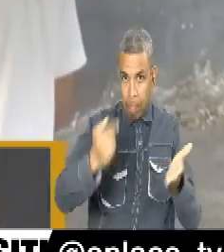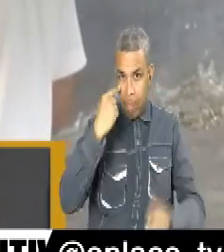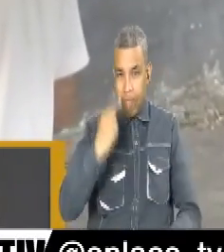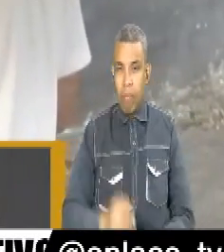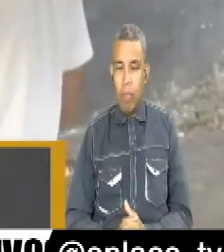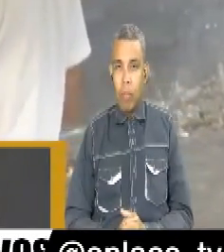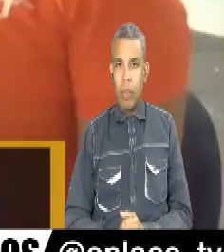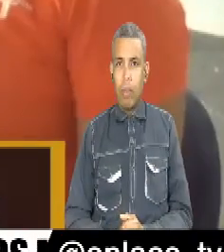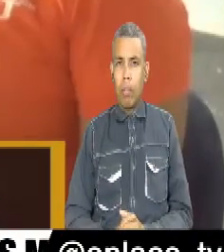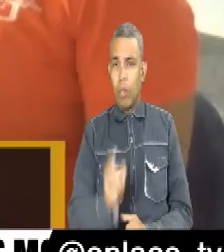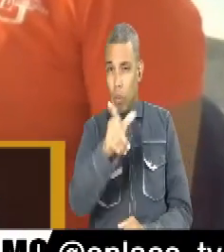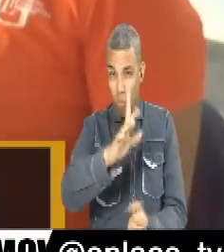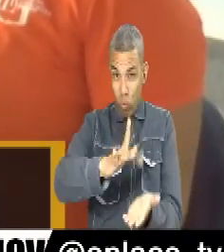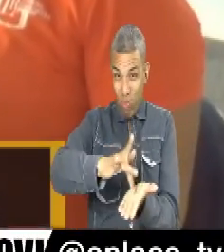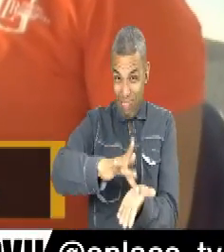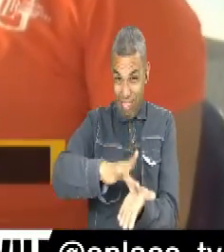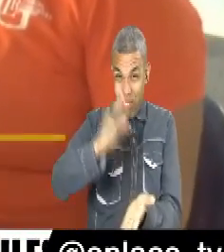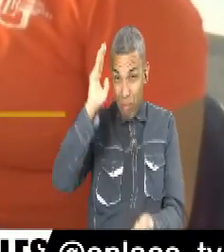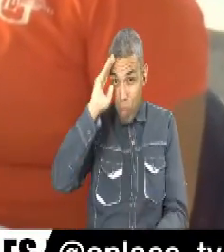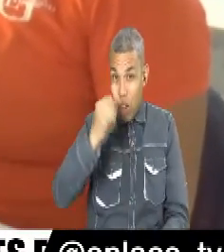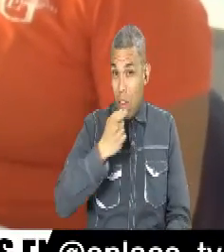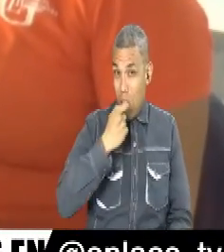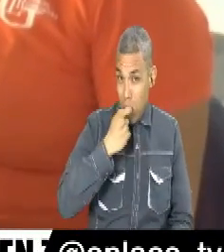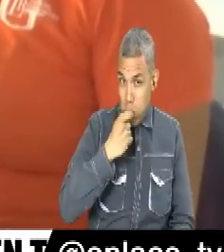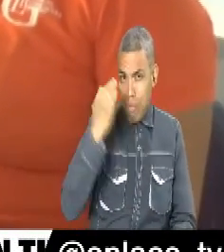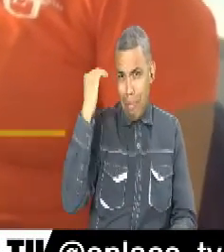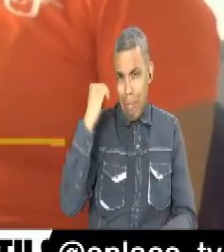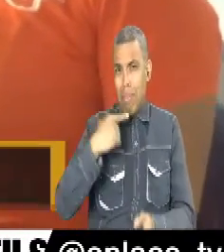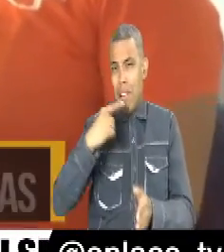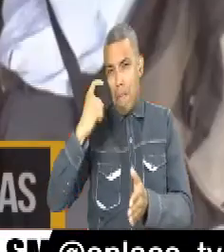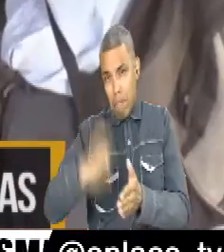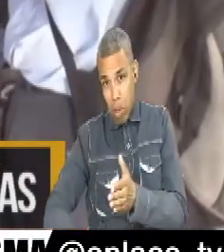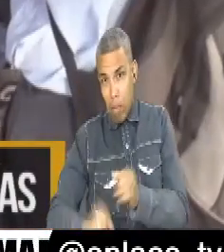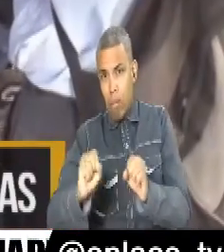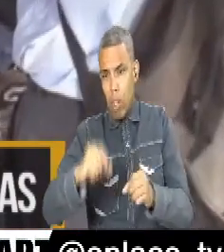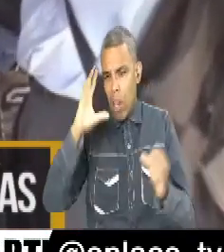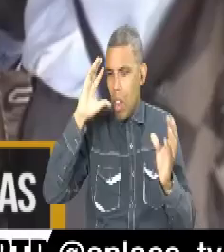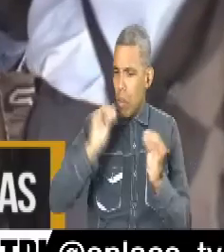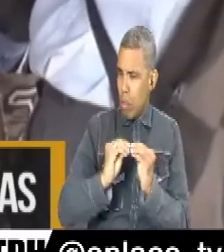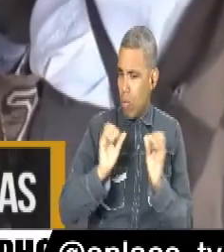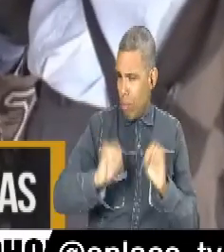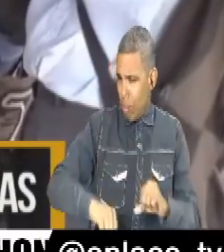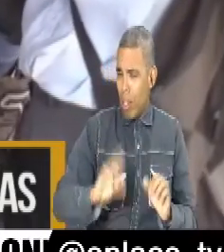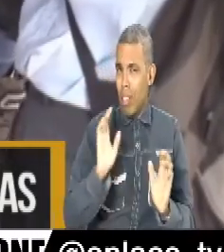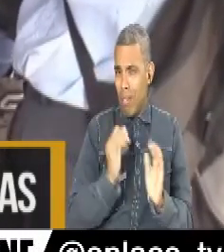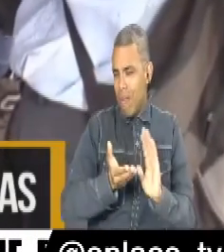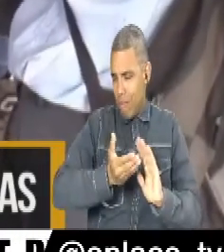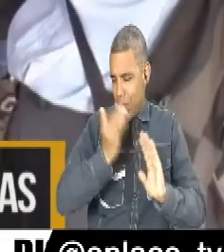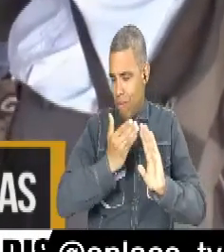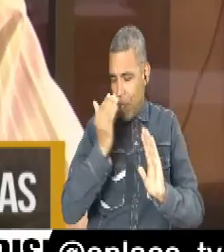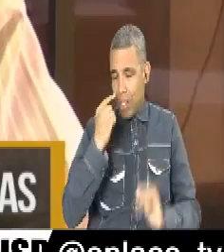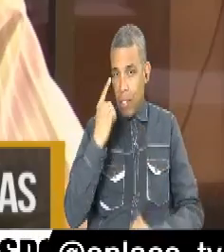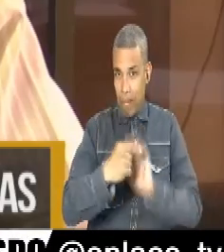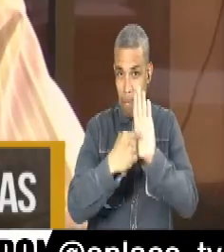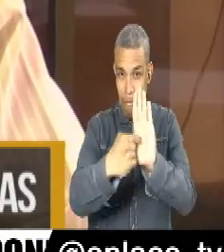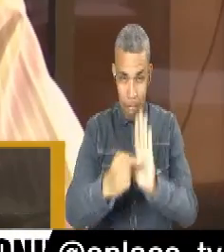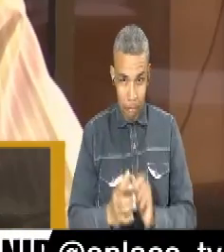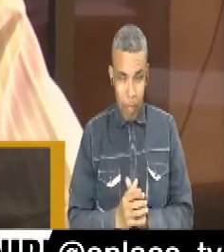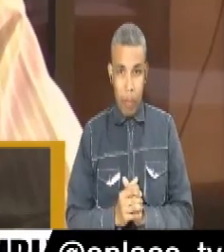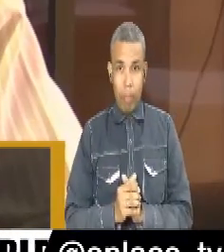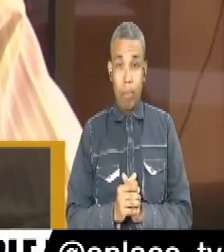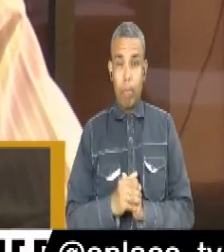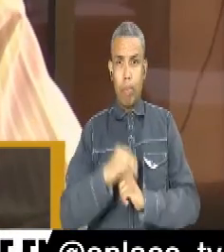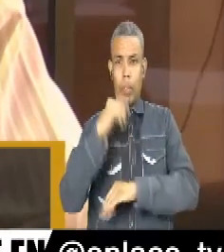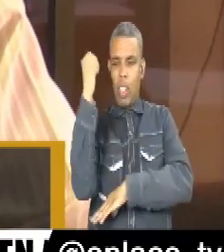Bermeja instó a los usuarios que tienen pendientes comparendos a llegar a acuerdos de pago con un mínimo de requisitos, según el titular de ese despacho. Una jornada especial